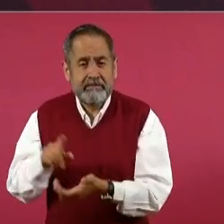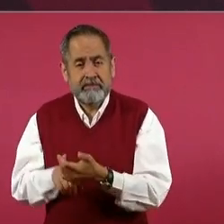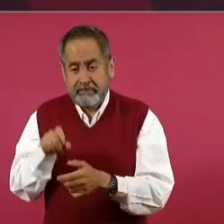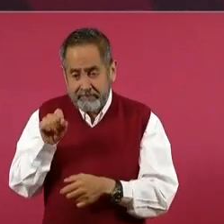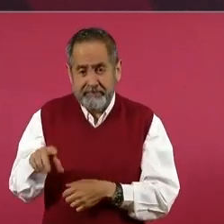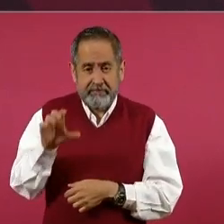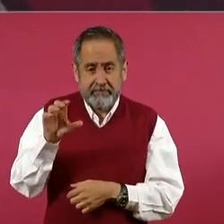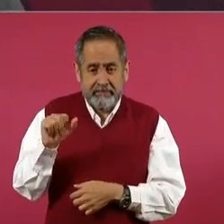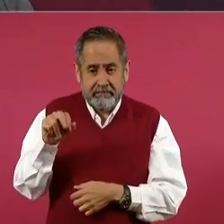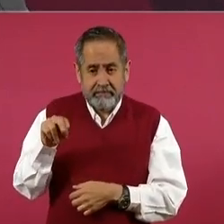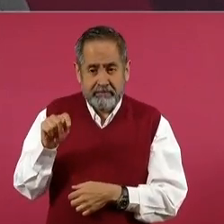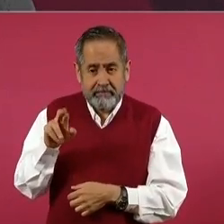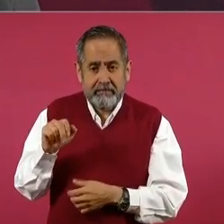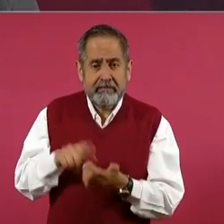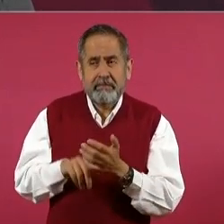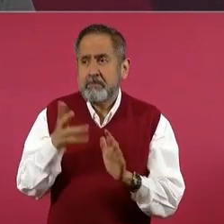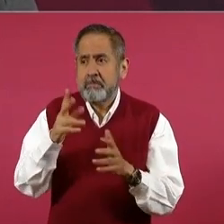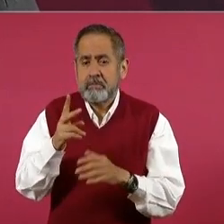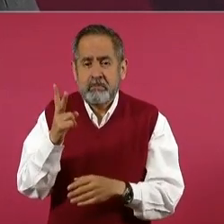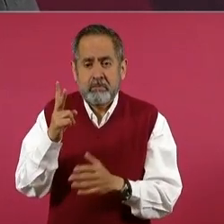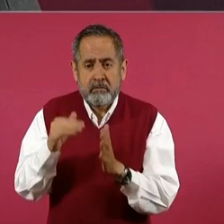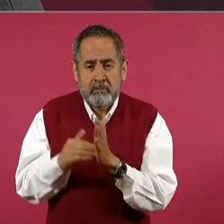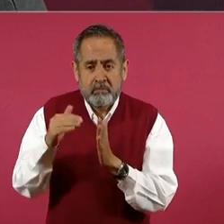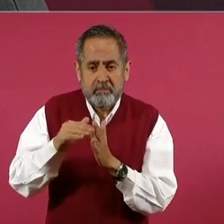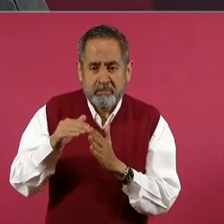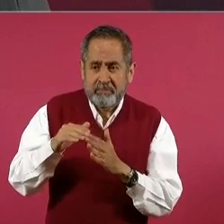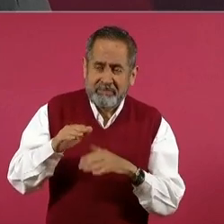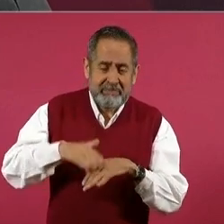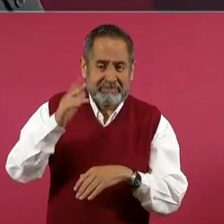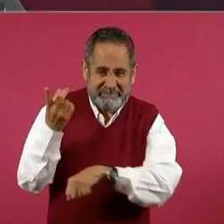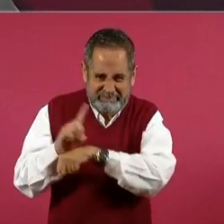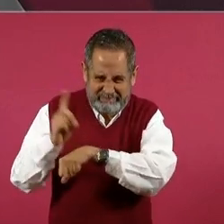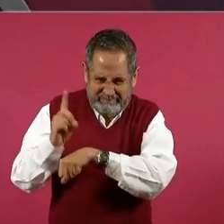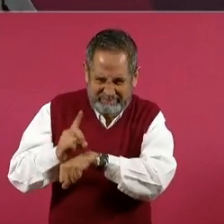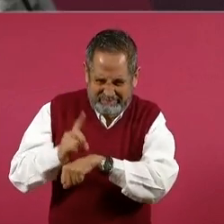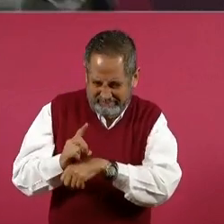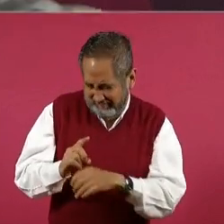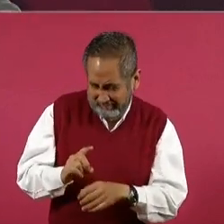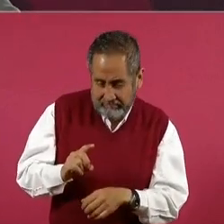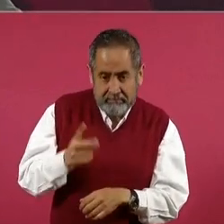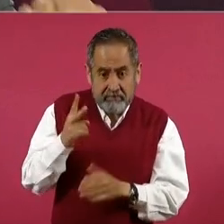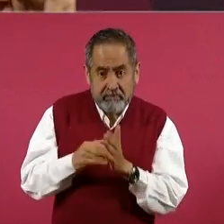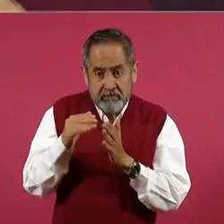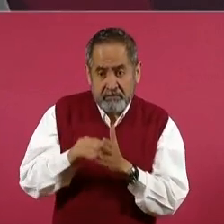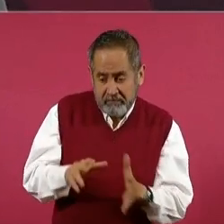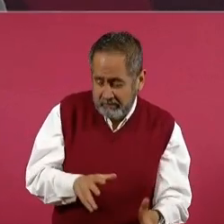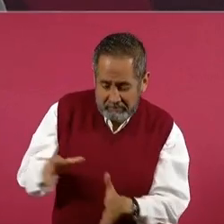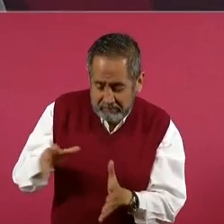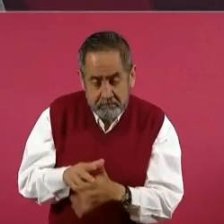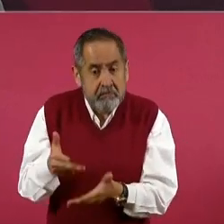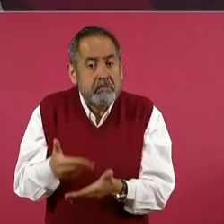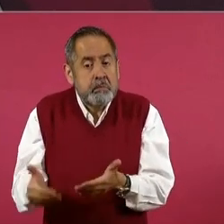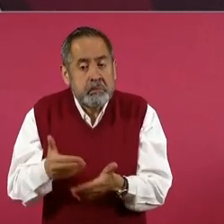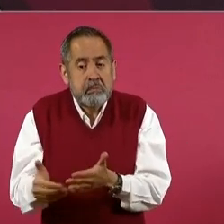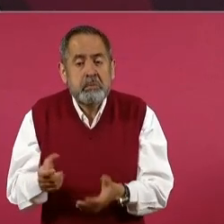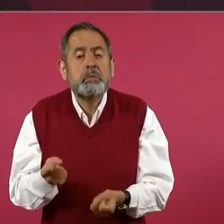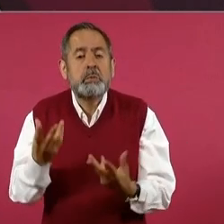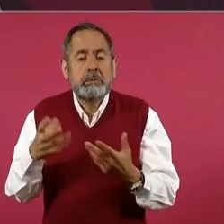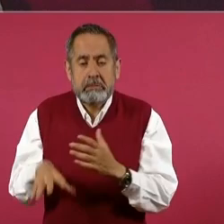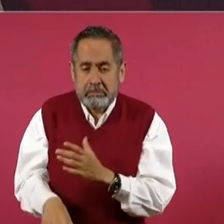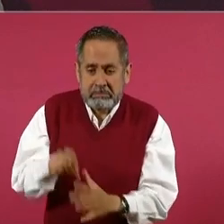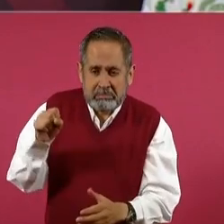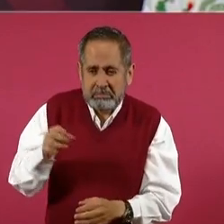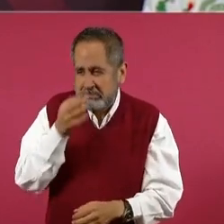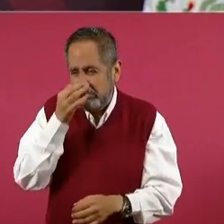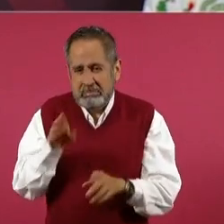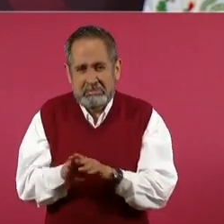Cantarell más de 2,000,000 de barriles diarios y ahora está produciendo